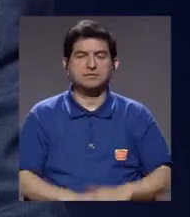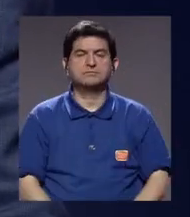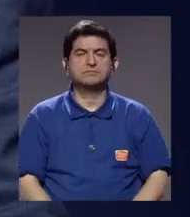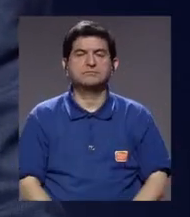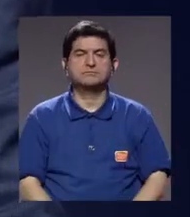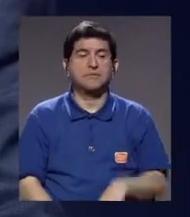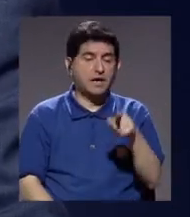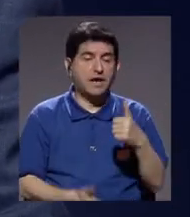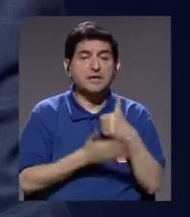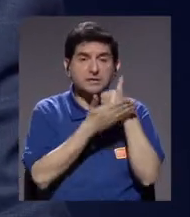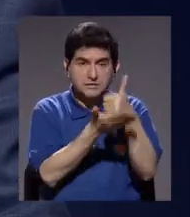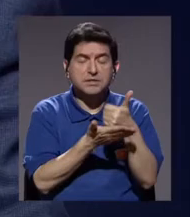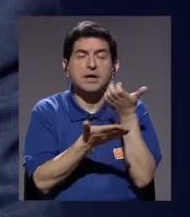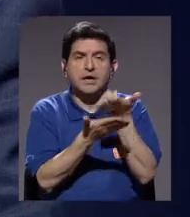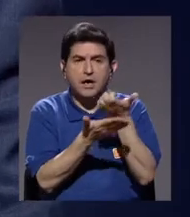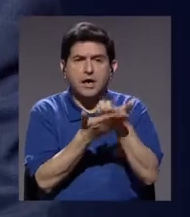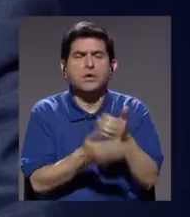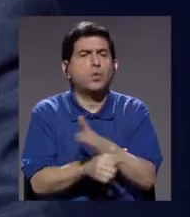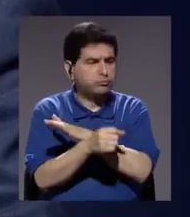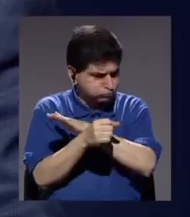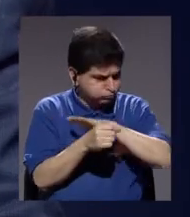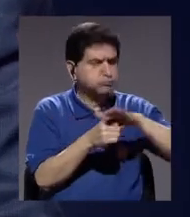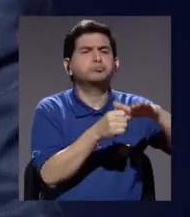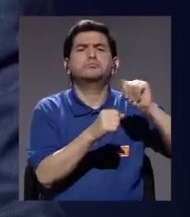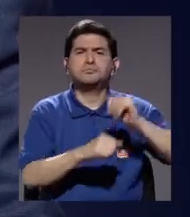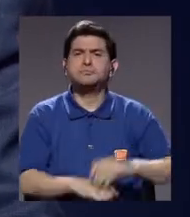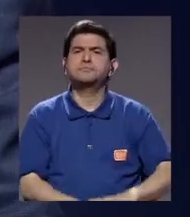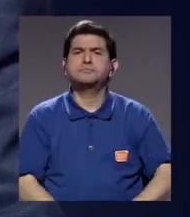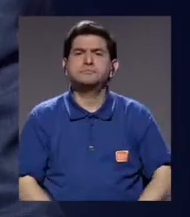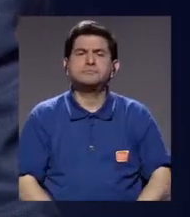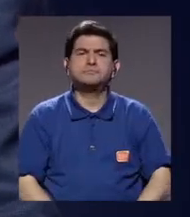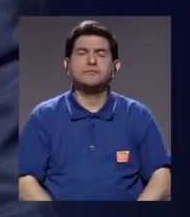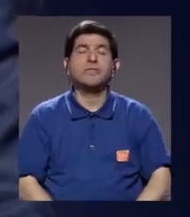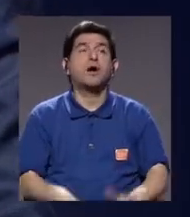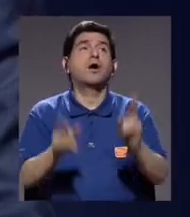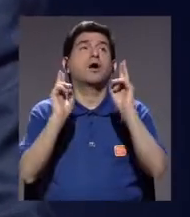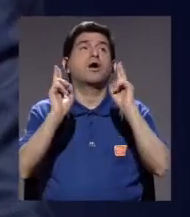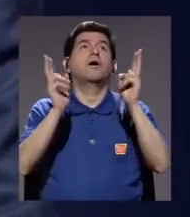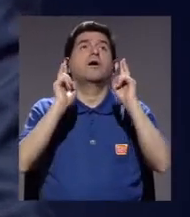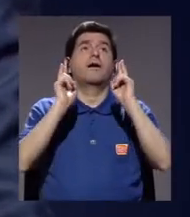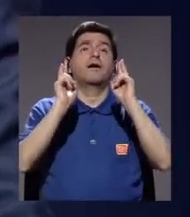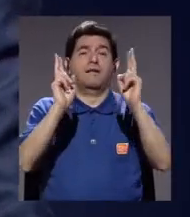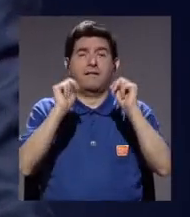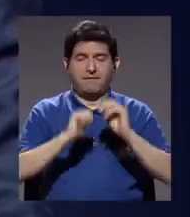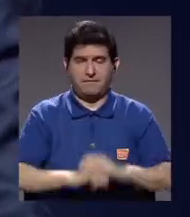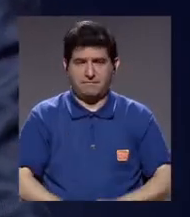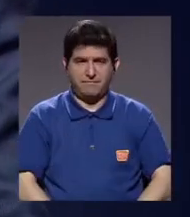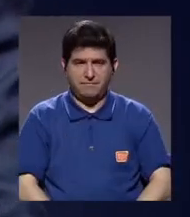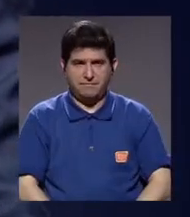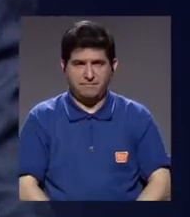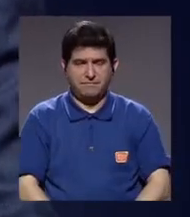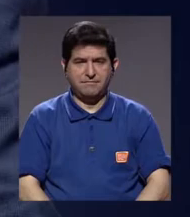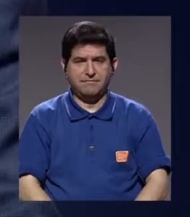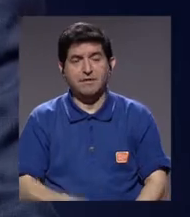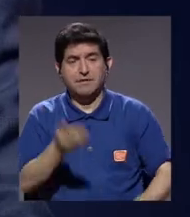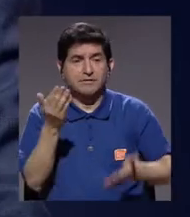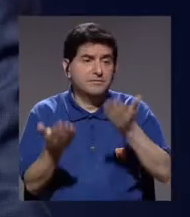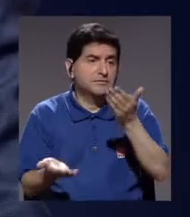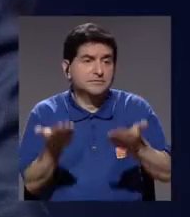y son becas bastante completas. Entonces, ojalá que en